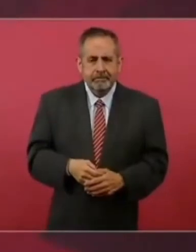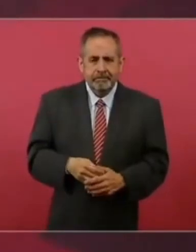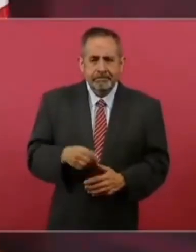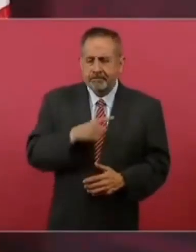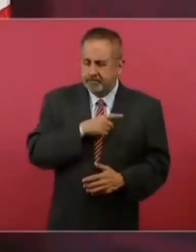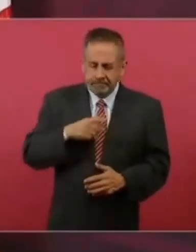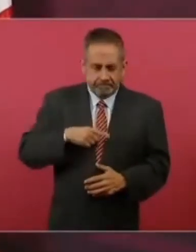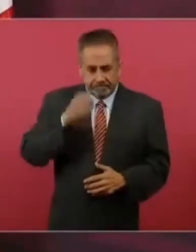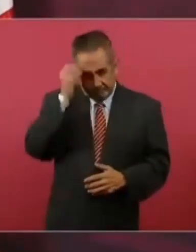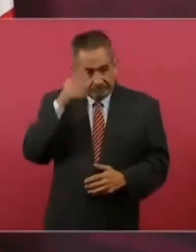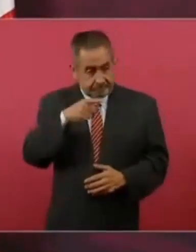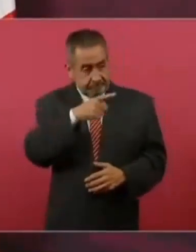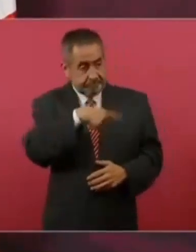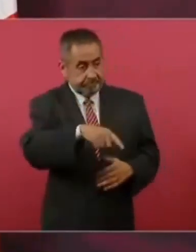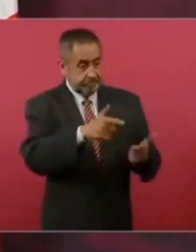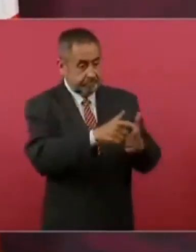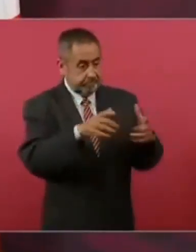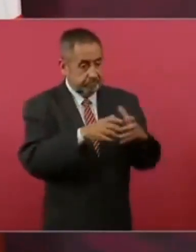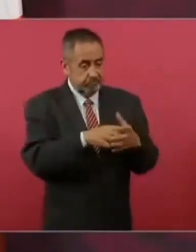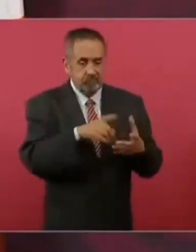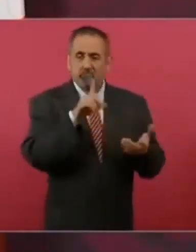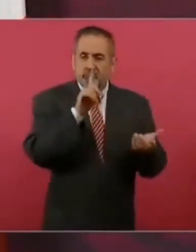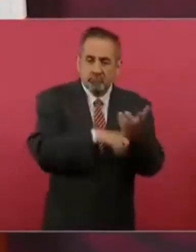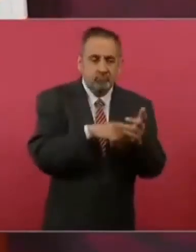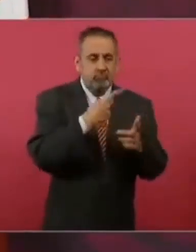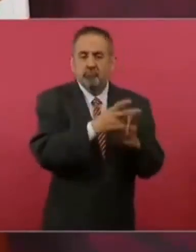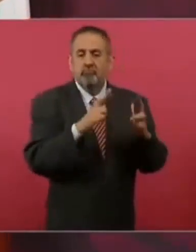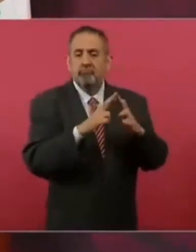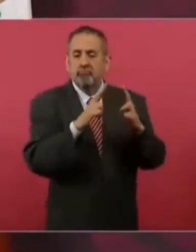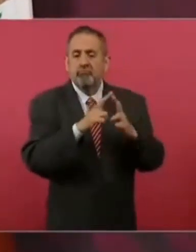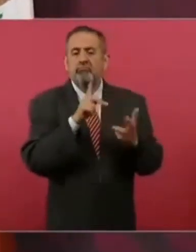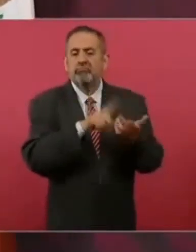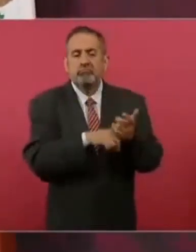la verdadera doctrina de la derecha es la hipocresía.